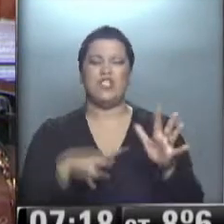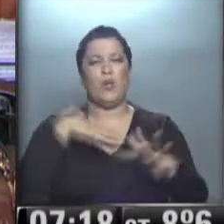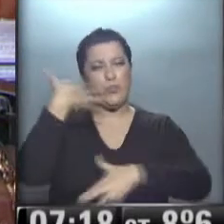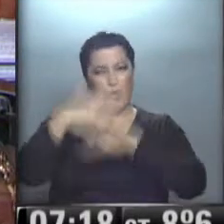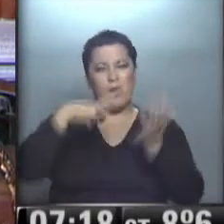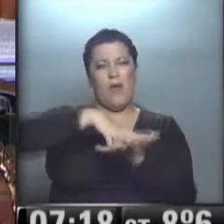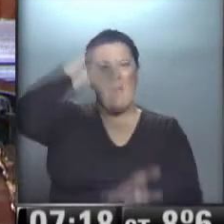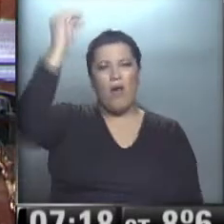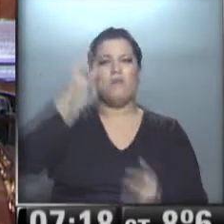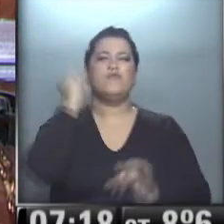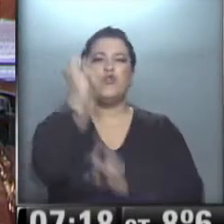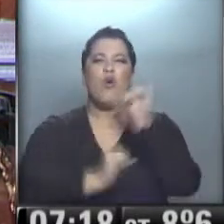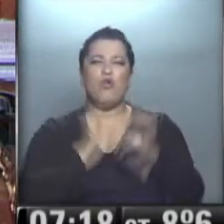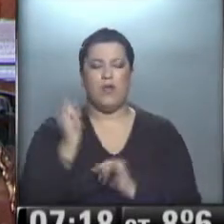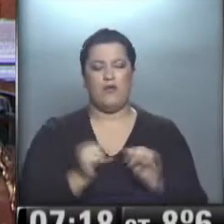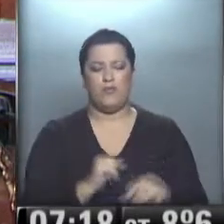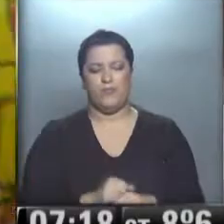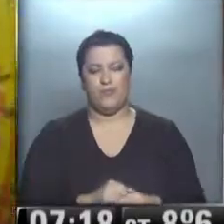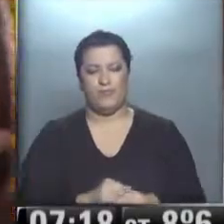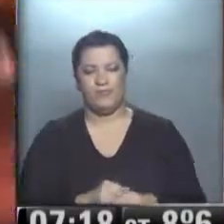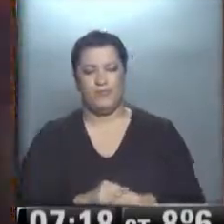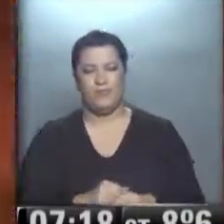avivar a la selección nacional.